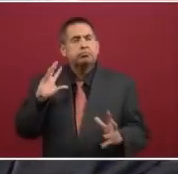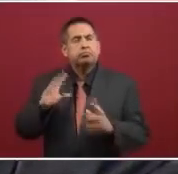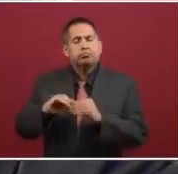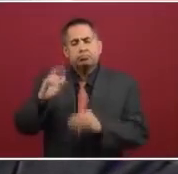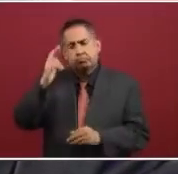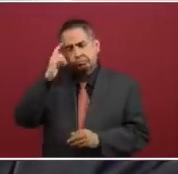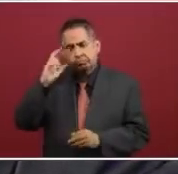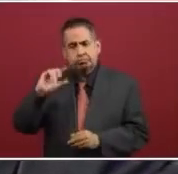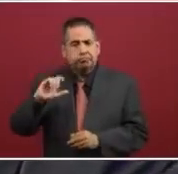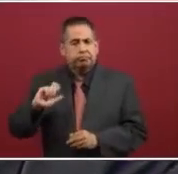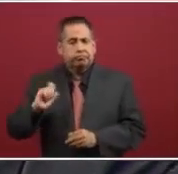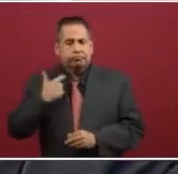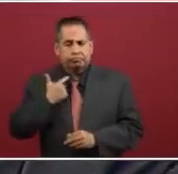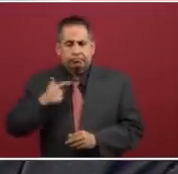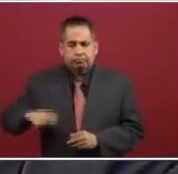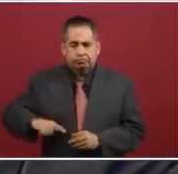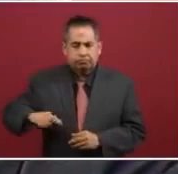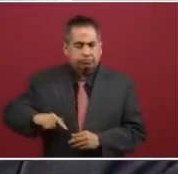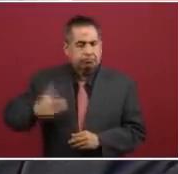gobiernos,